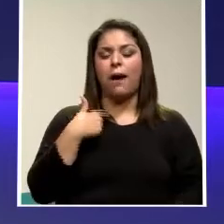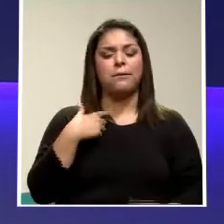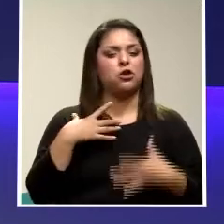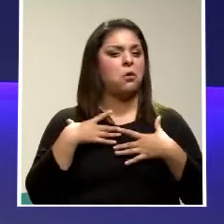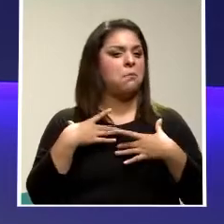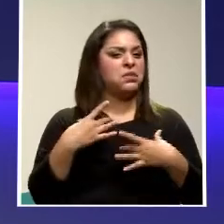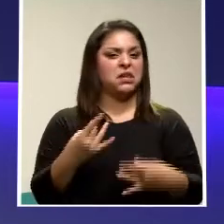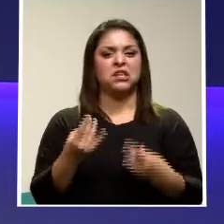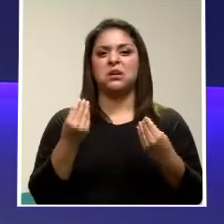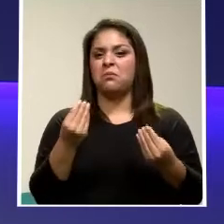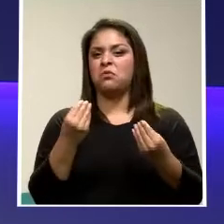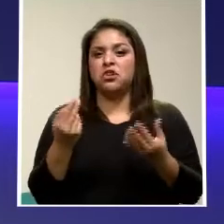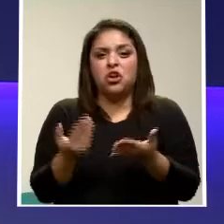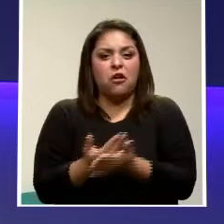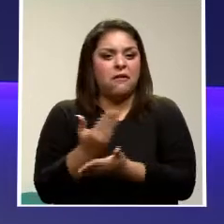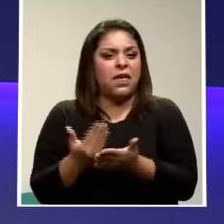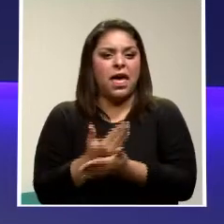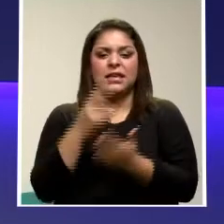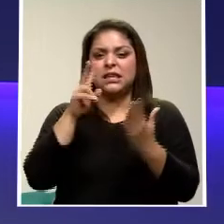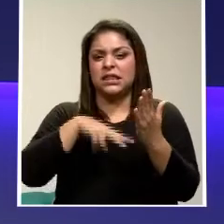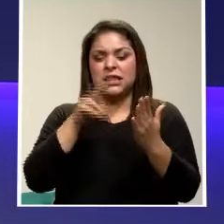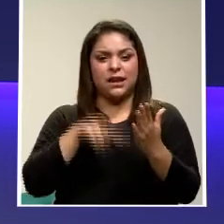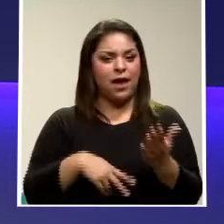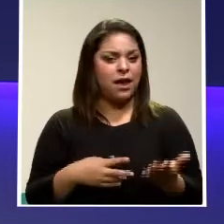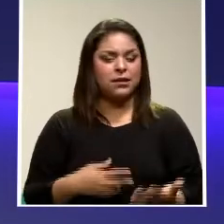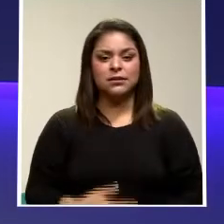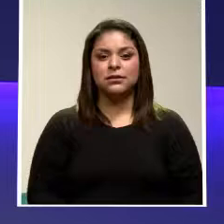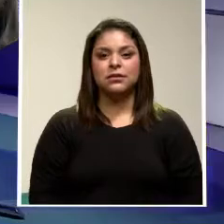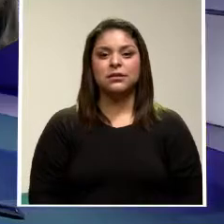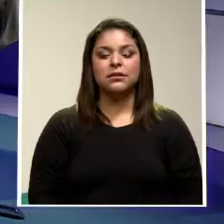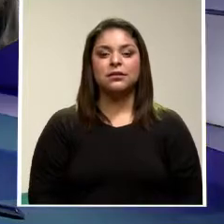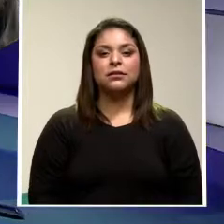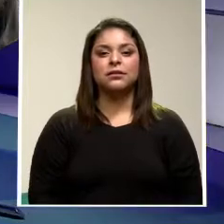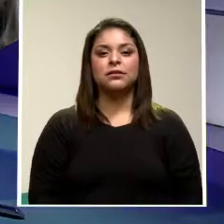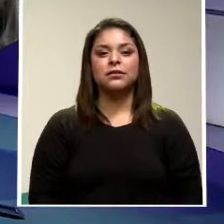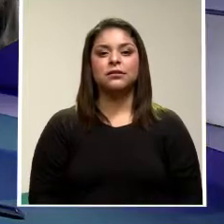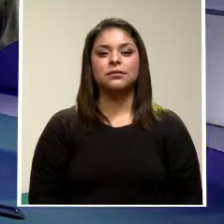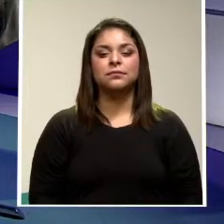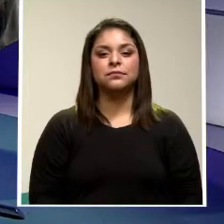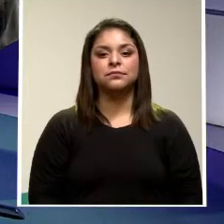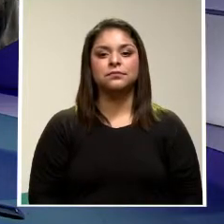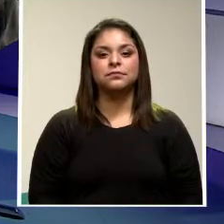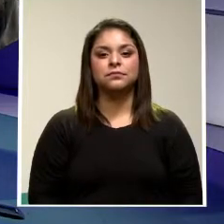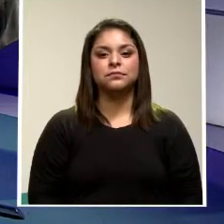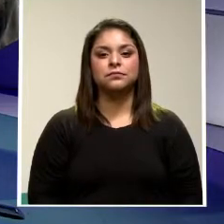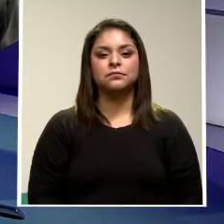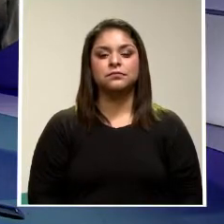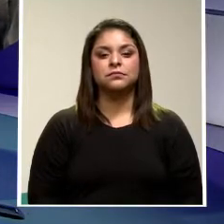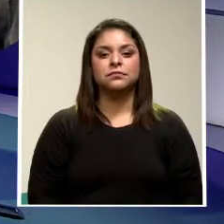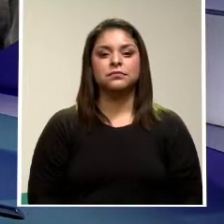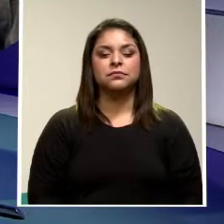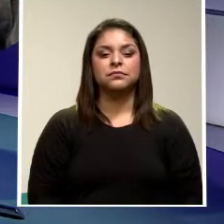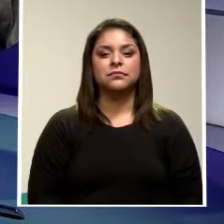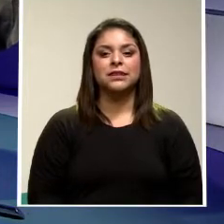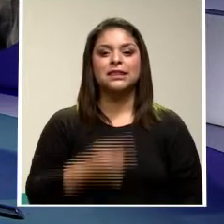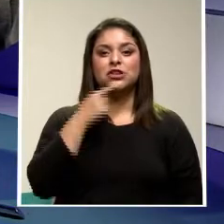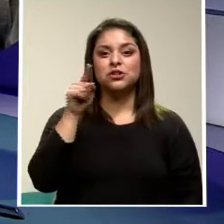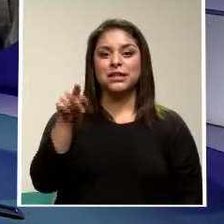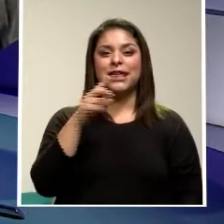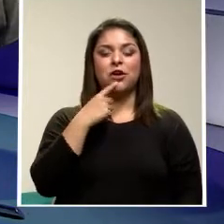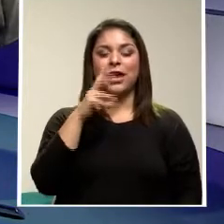novedades editoriales. Borges decía que no había que leer nada que se hubiera publicado en los últimos 50 años. Y yo no